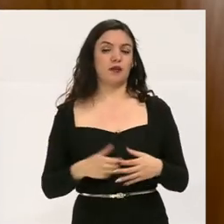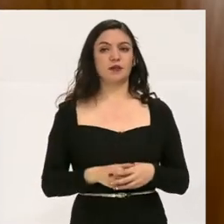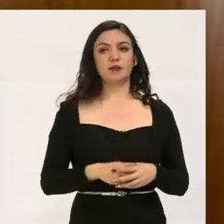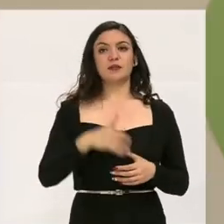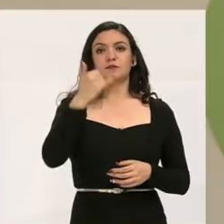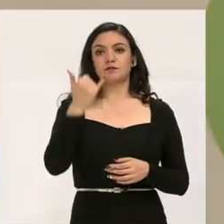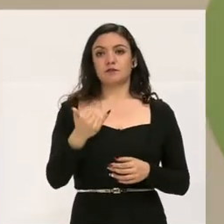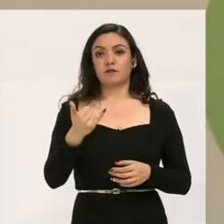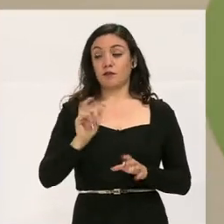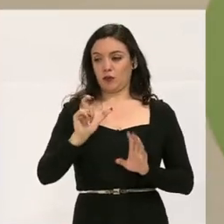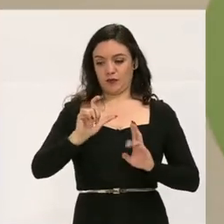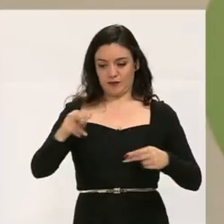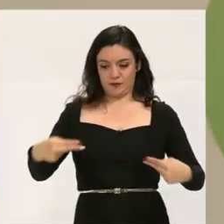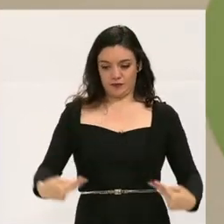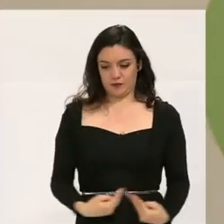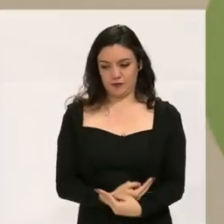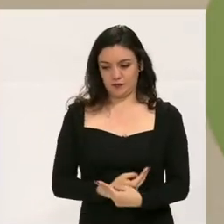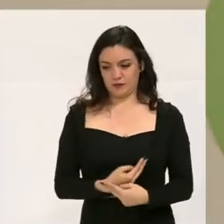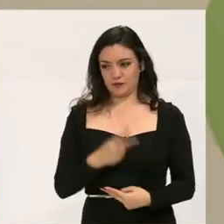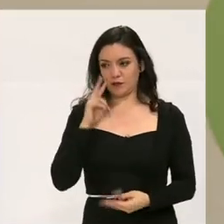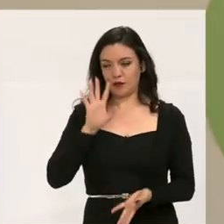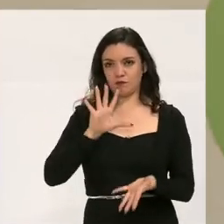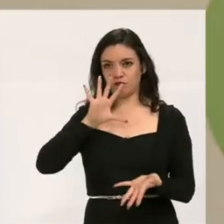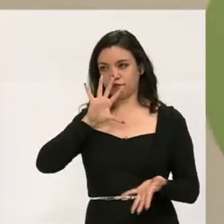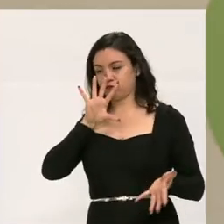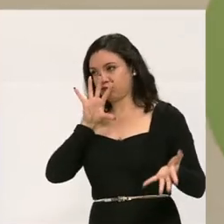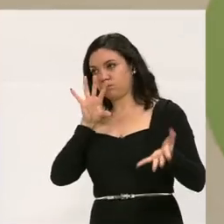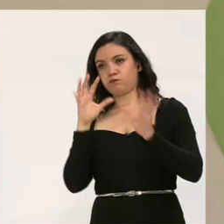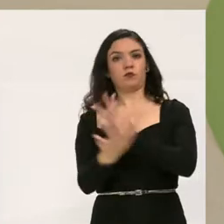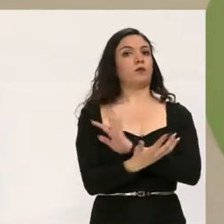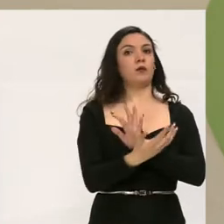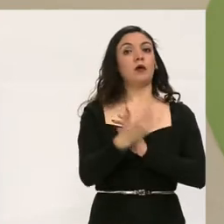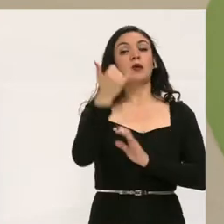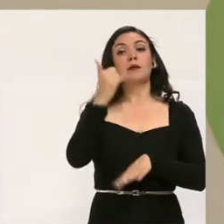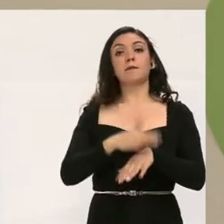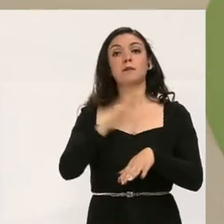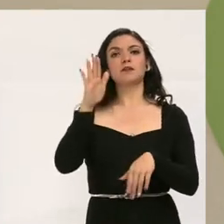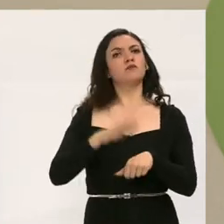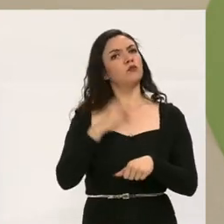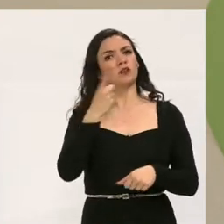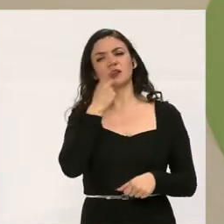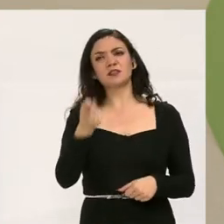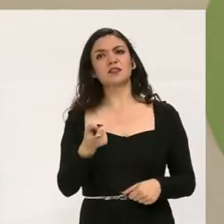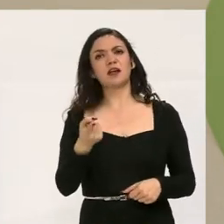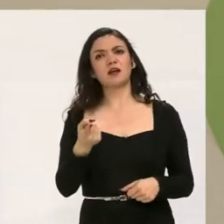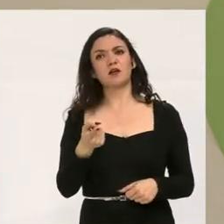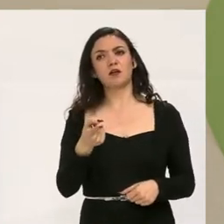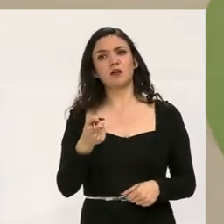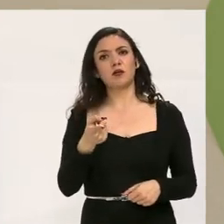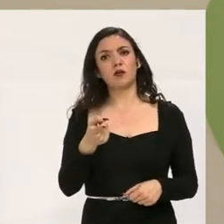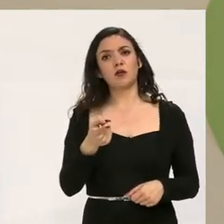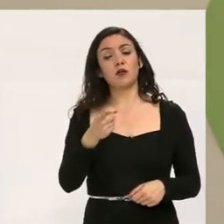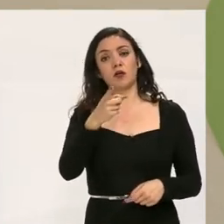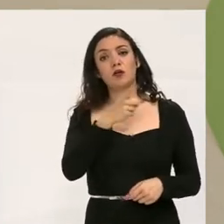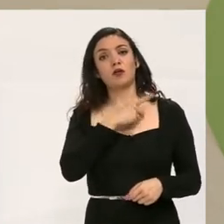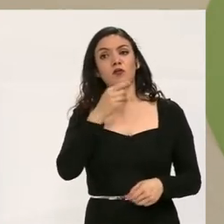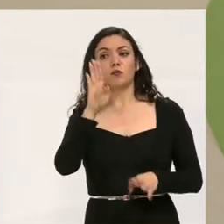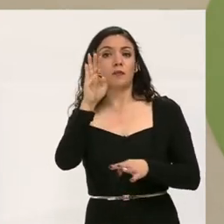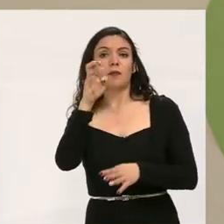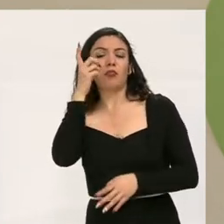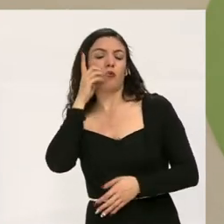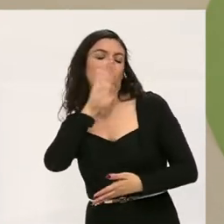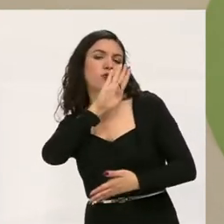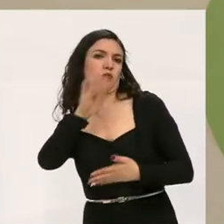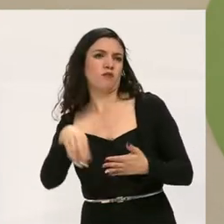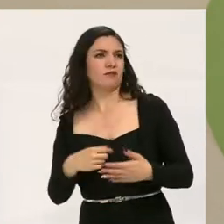ocupaba. Y obviamente ya que nació, pues sí, cambió totalmente y más porque decía, no, ¿sabes qué? Pues los bebés duermen todo